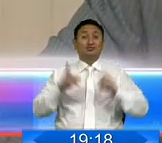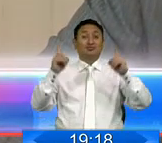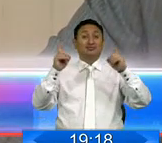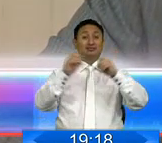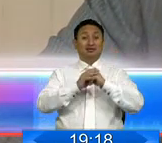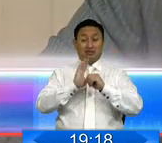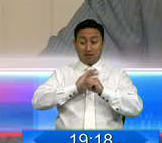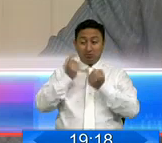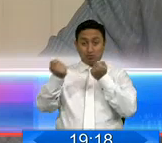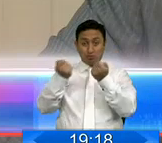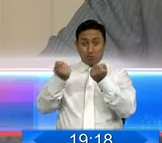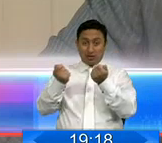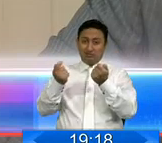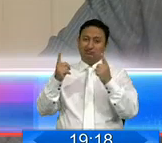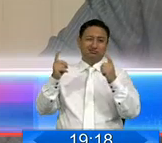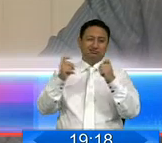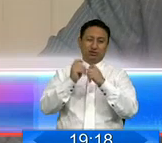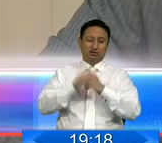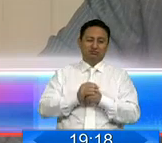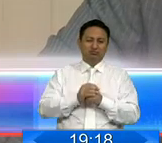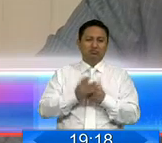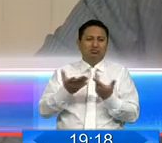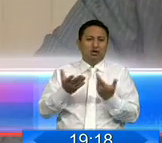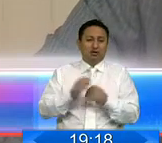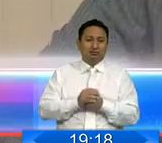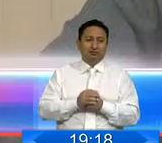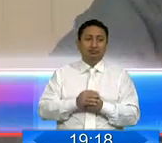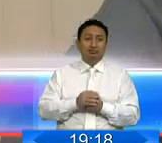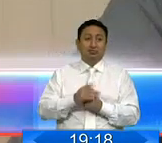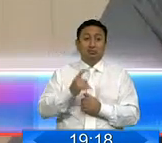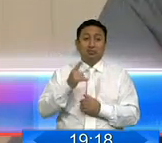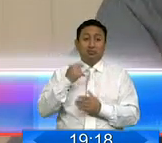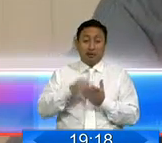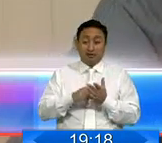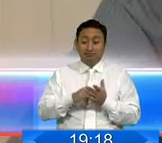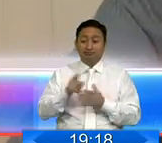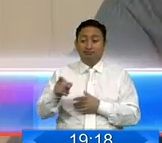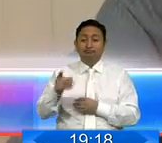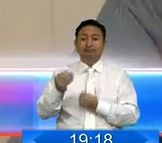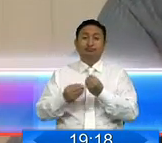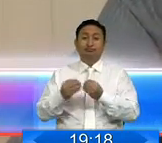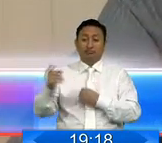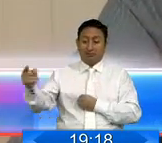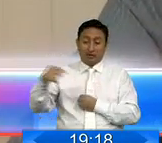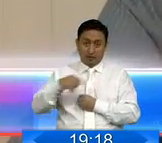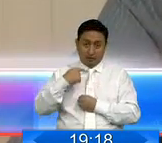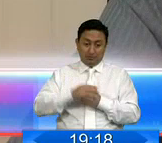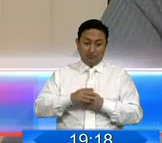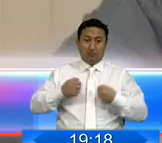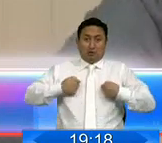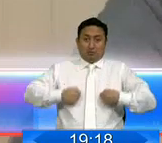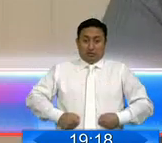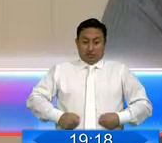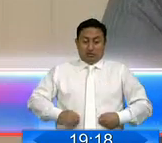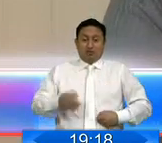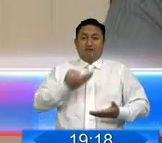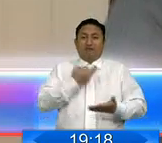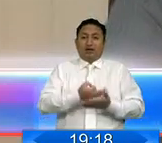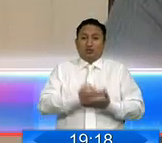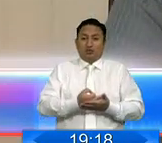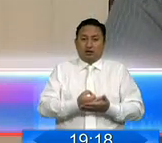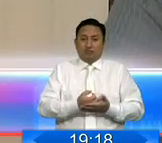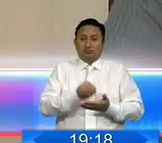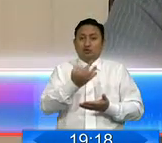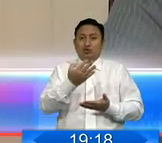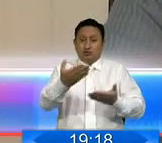Es difícil porque no tendríamos, supuestamente, ellos lo que tienen que presentar es, por ejemplo, en camisetas, la factura.